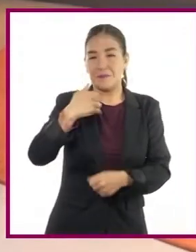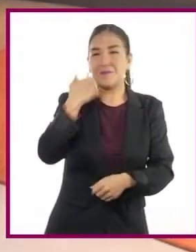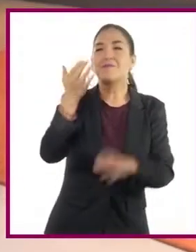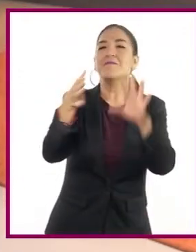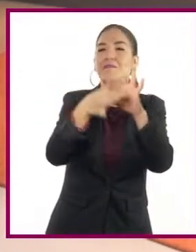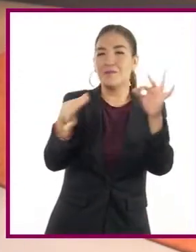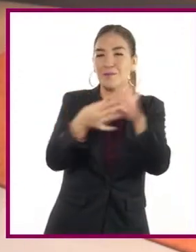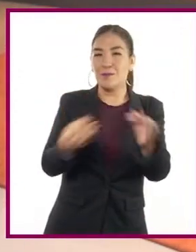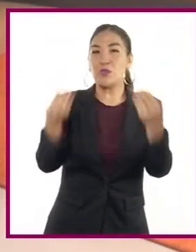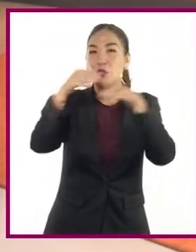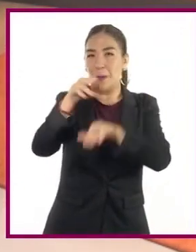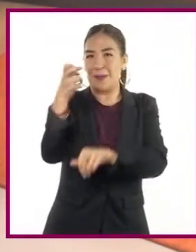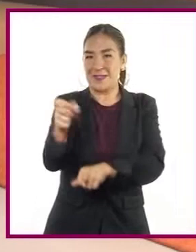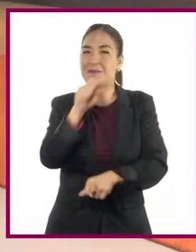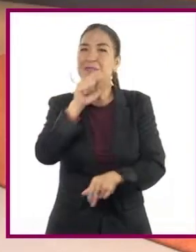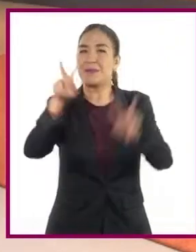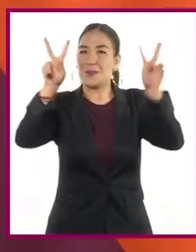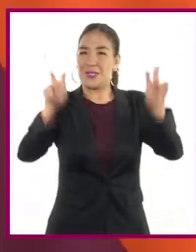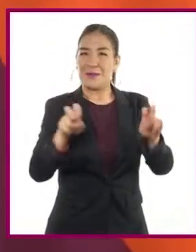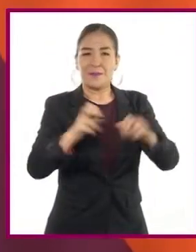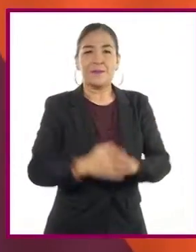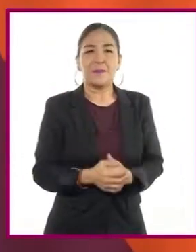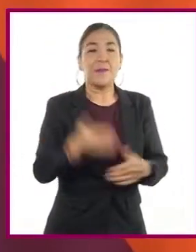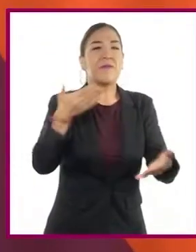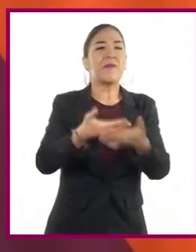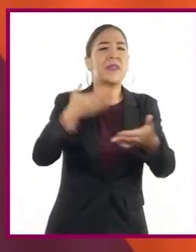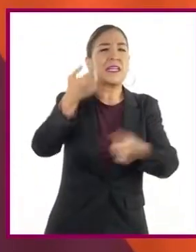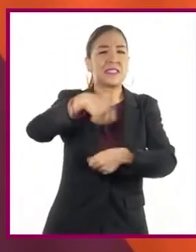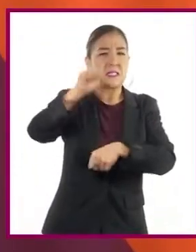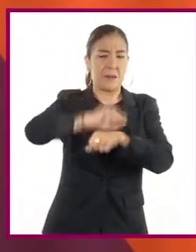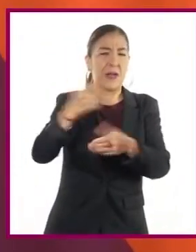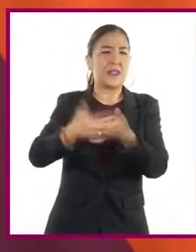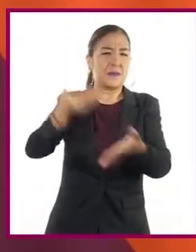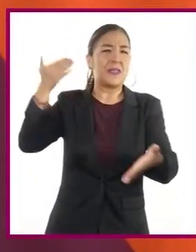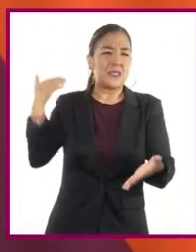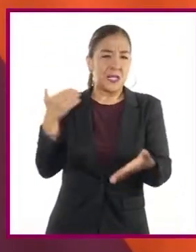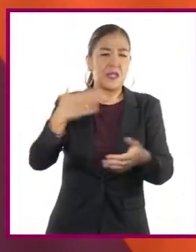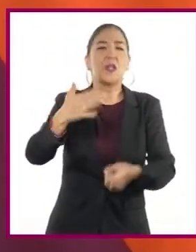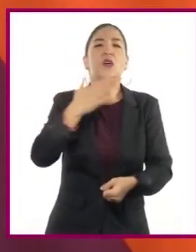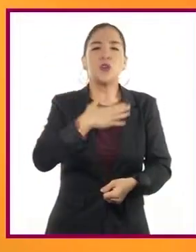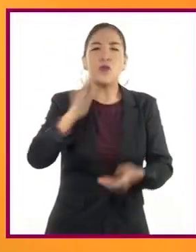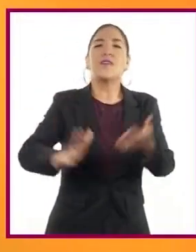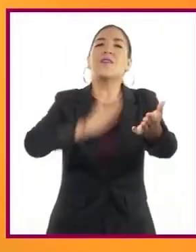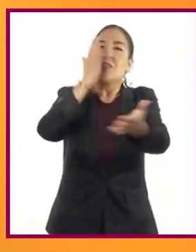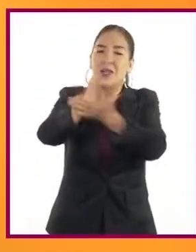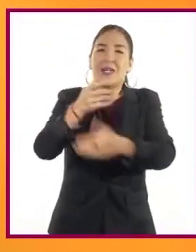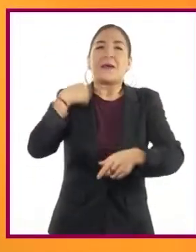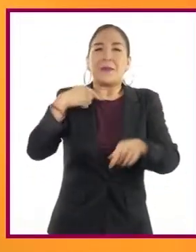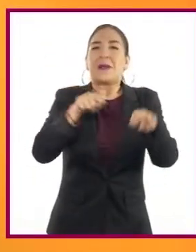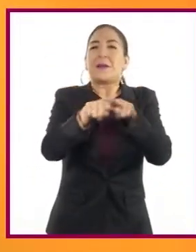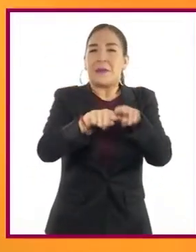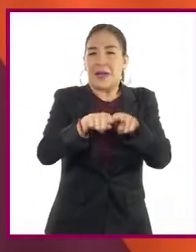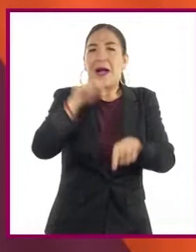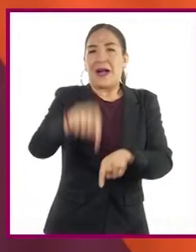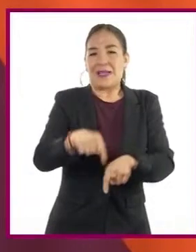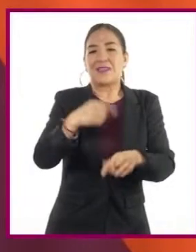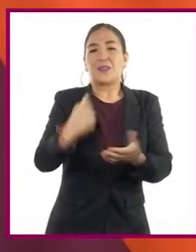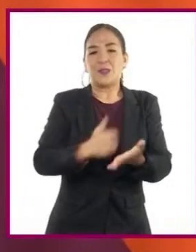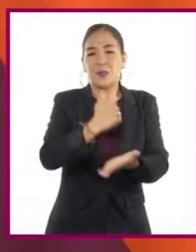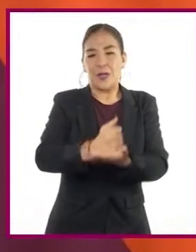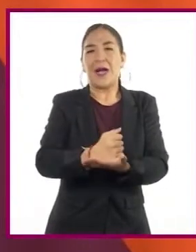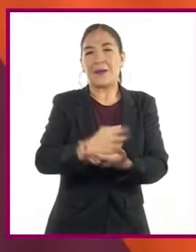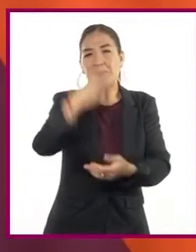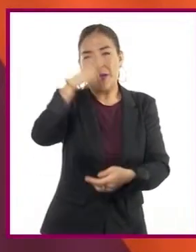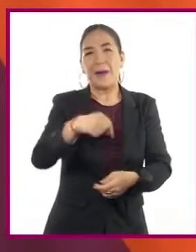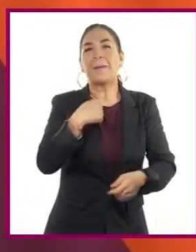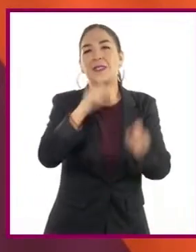con relación a esto. La semana pasada fui a visitar a mi hermana, que vive aquí en la Ciudad de México, con mi sobrino Hugo, que